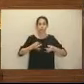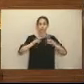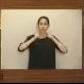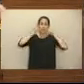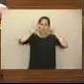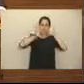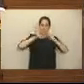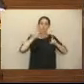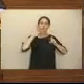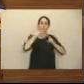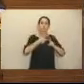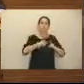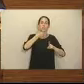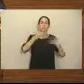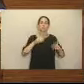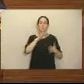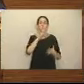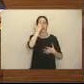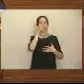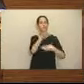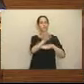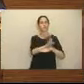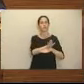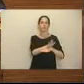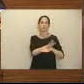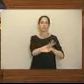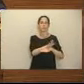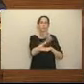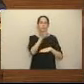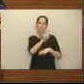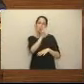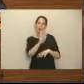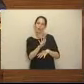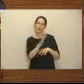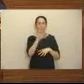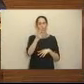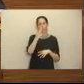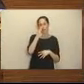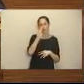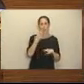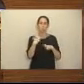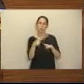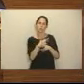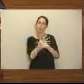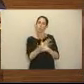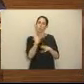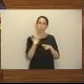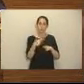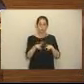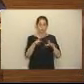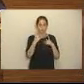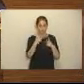esfuerzos a preparar de cara a la galería el escenario en el que representar la supuesta voluntad política de su Gobierno que en definir, como